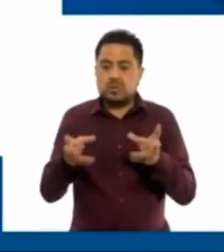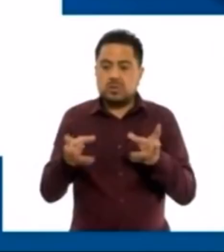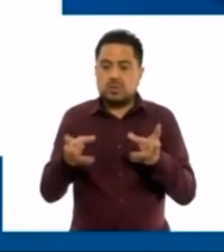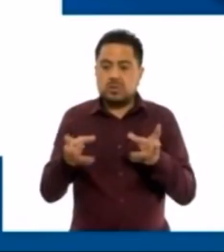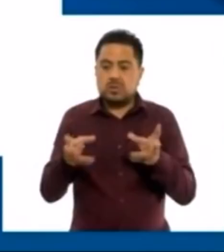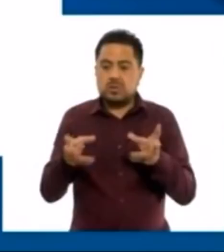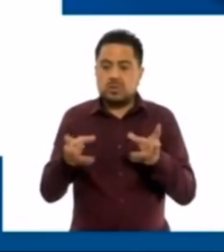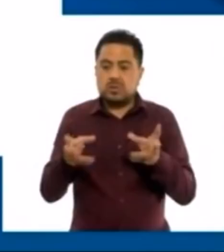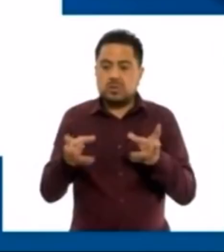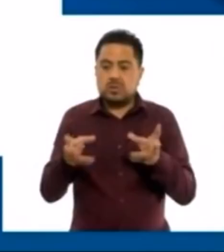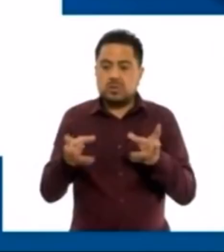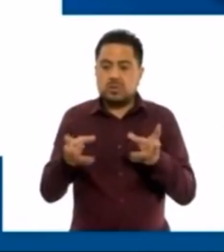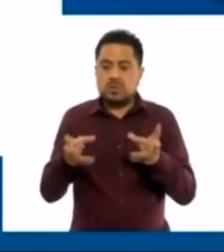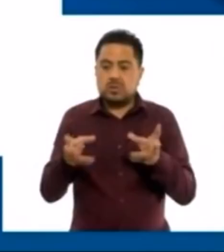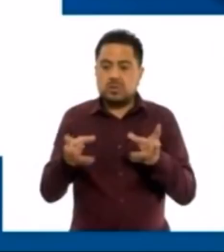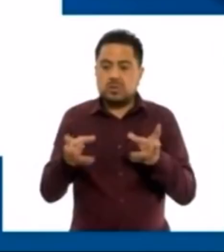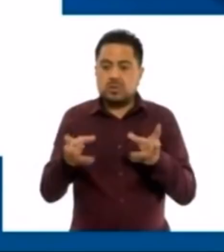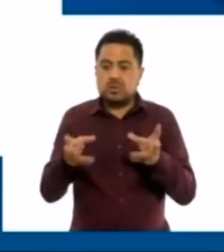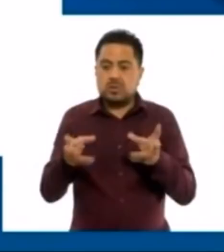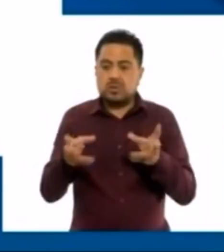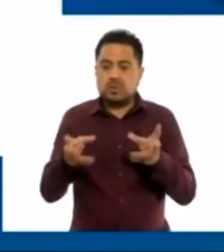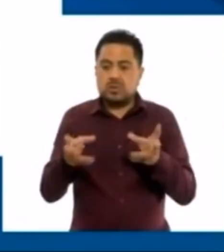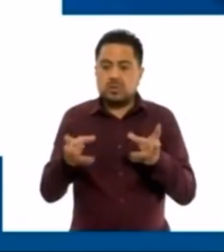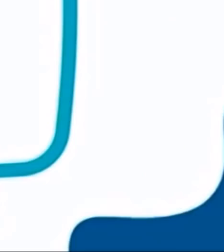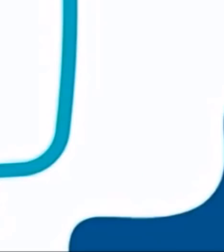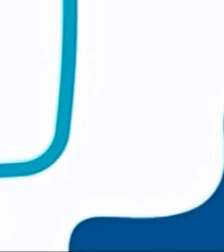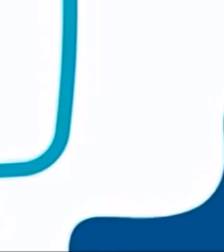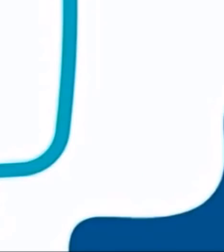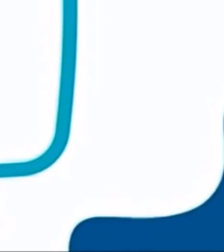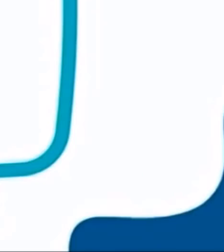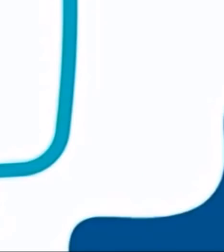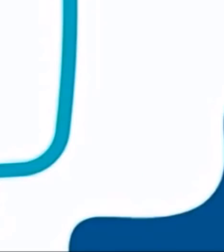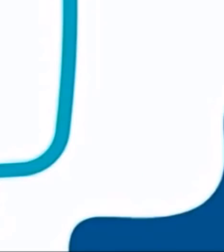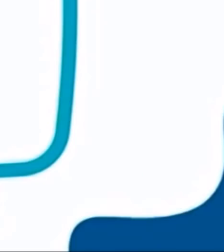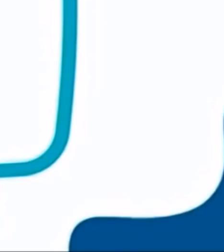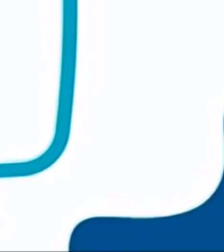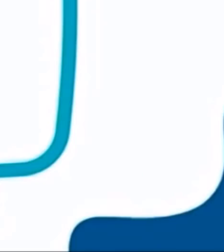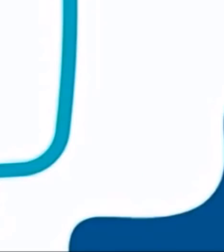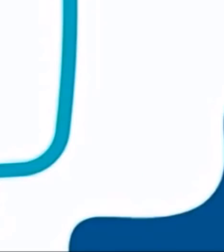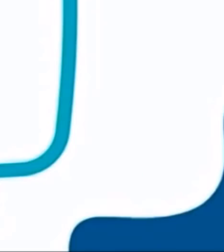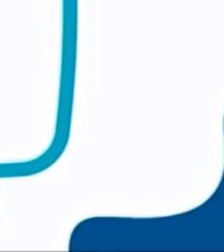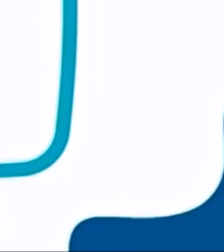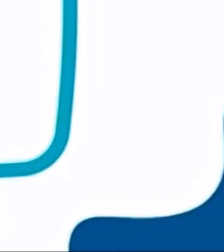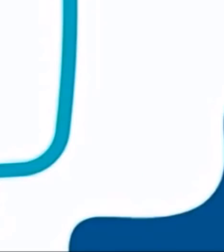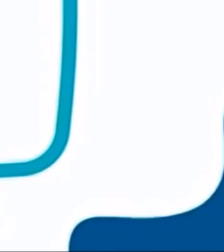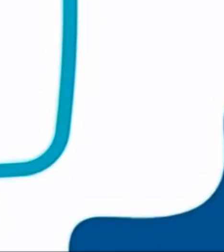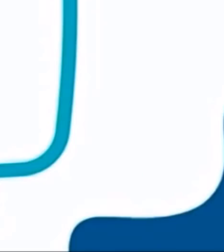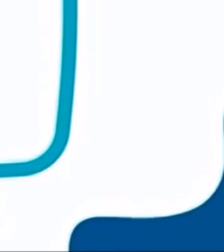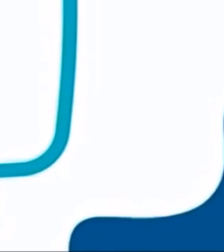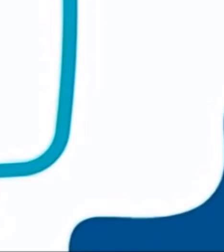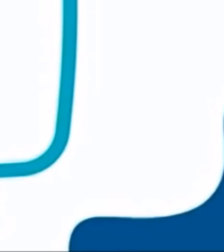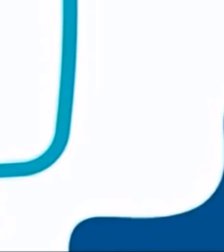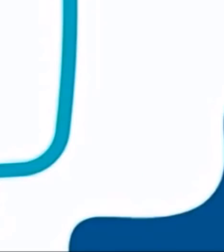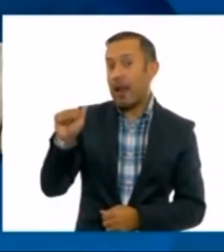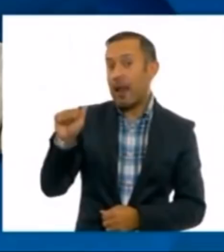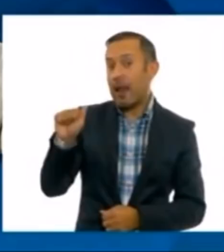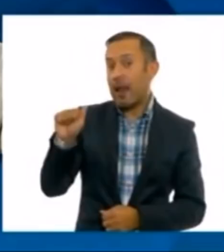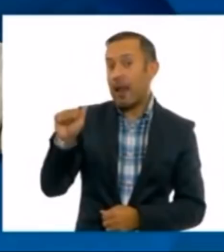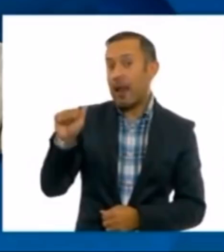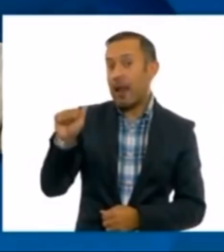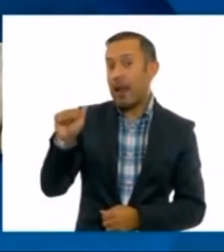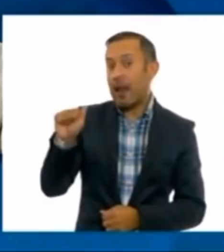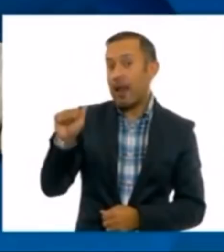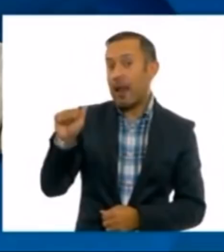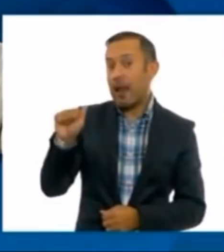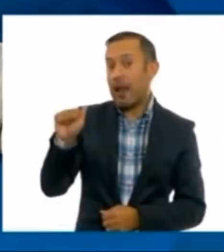para resolver el desafío, en mi canal hay un video donde se explica el tema. Seguimos con formación, el tema es defendamos la igualdad de género. Vamos a